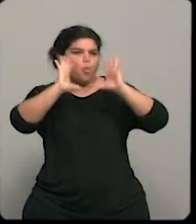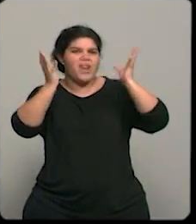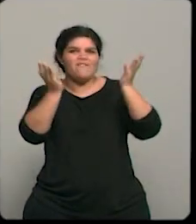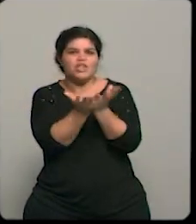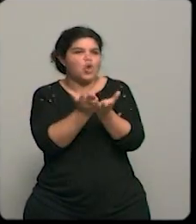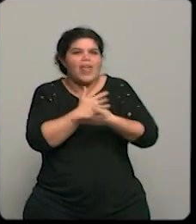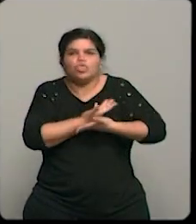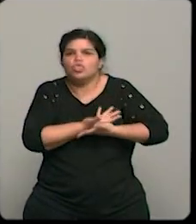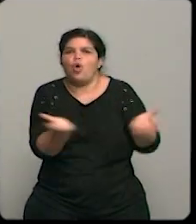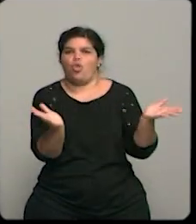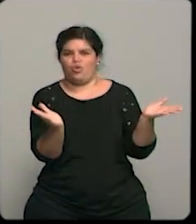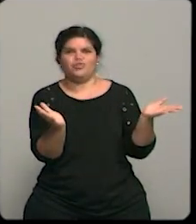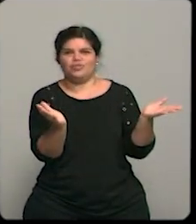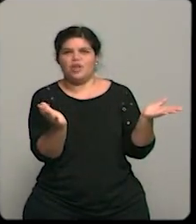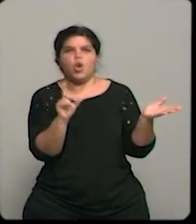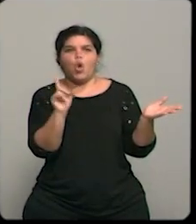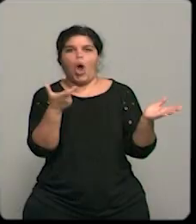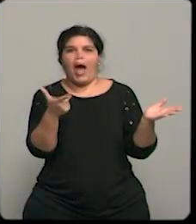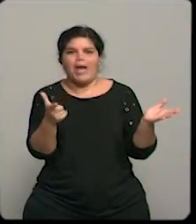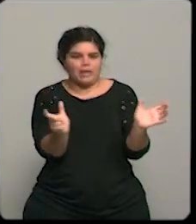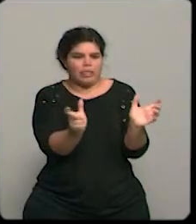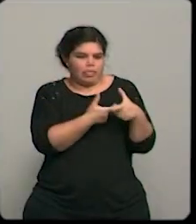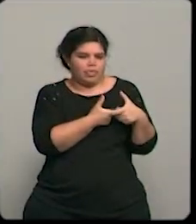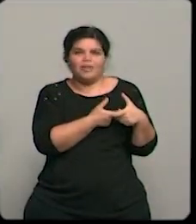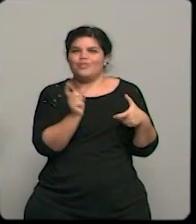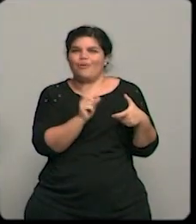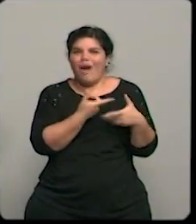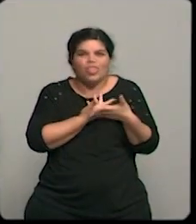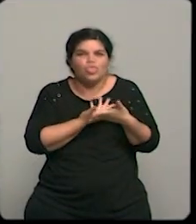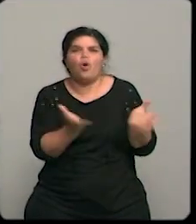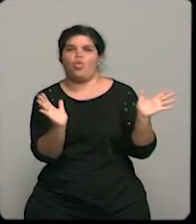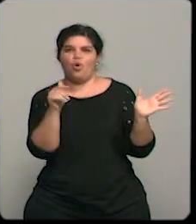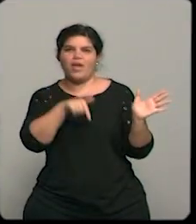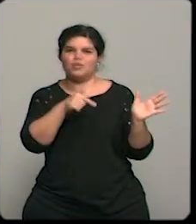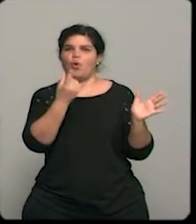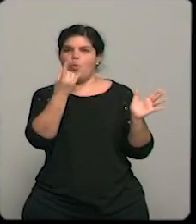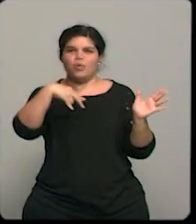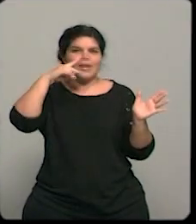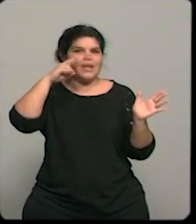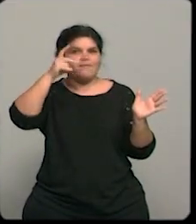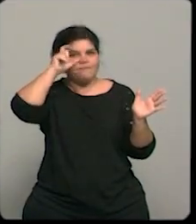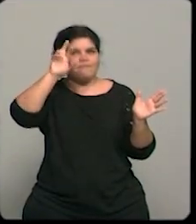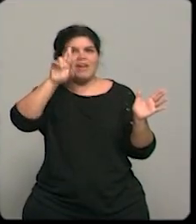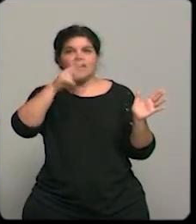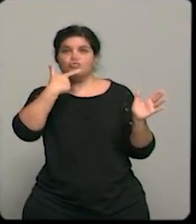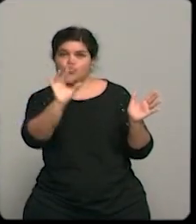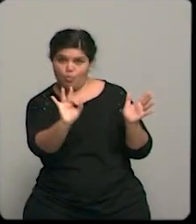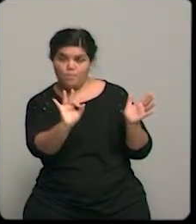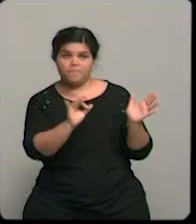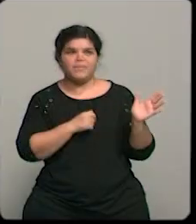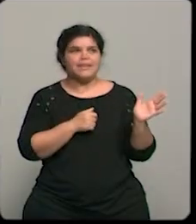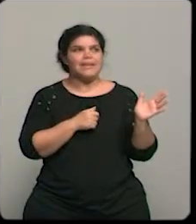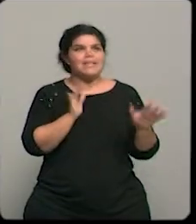hablábamos hace un rato de ese, ¿no? Sesgarte y decir solamente vamos a tocarlo, entendido, te estarías perdiendo